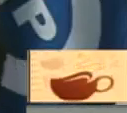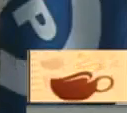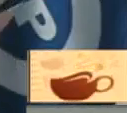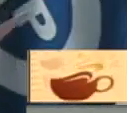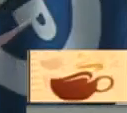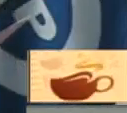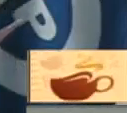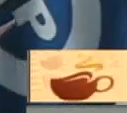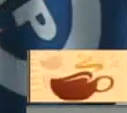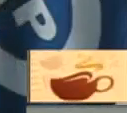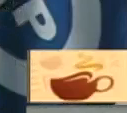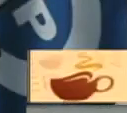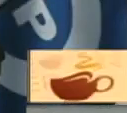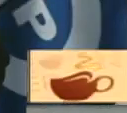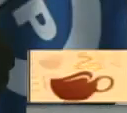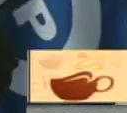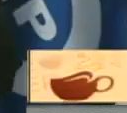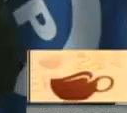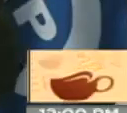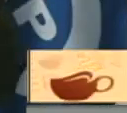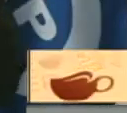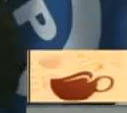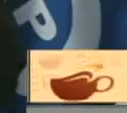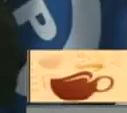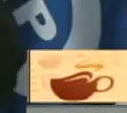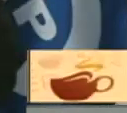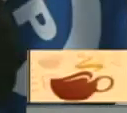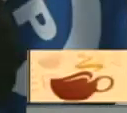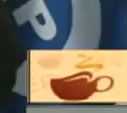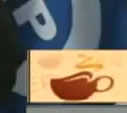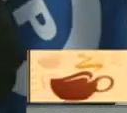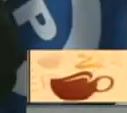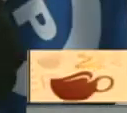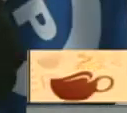ni pasará. En Venezuela es diferente.